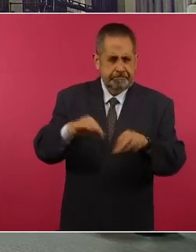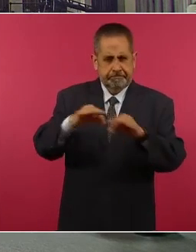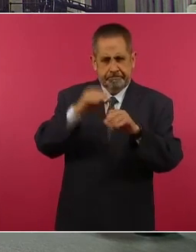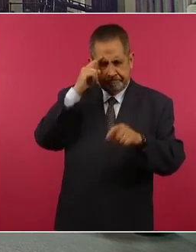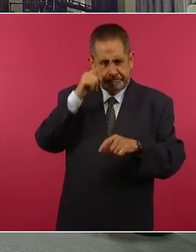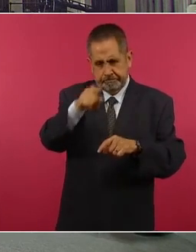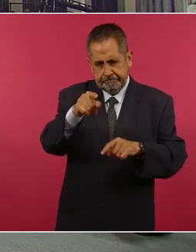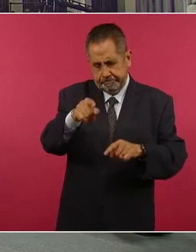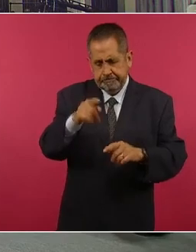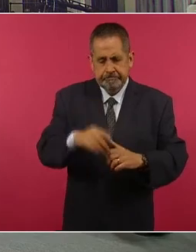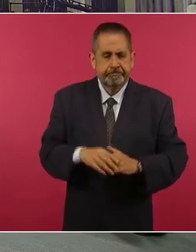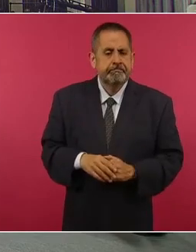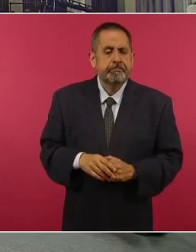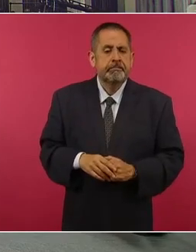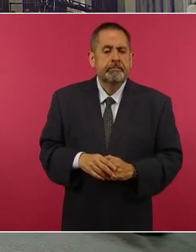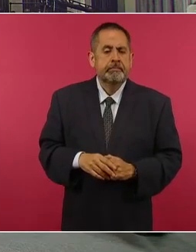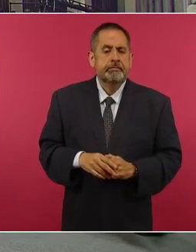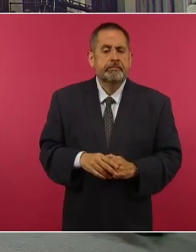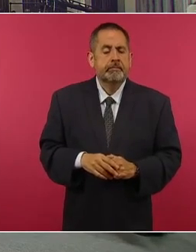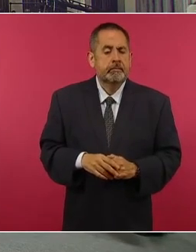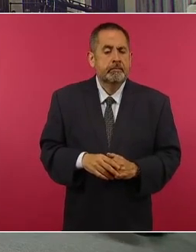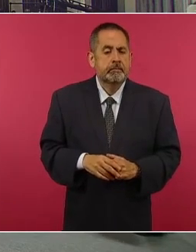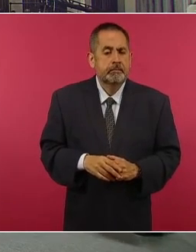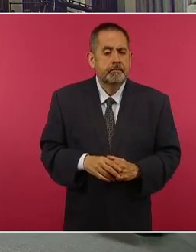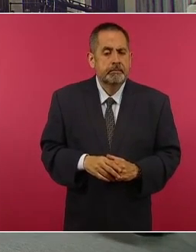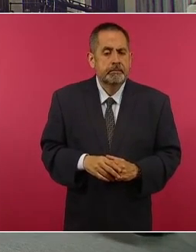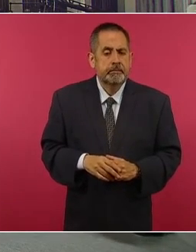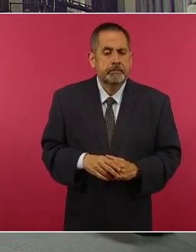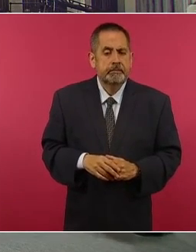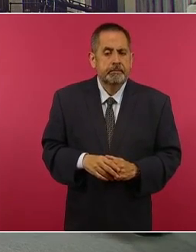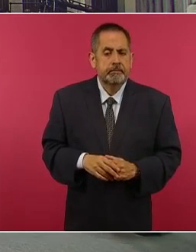usted en esta mañana.